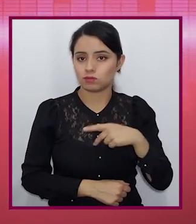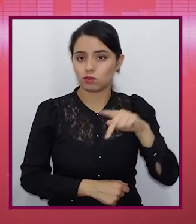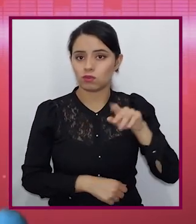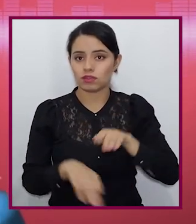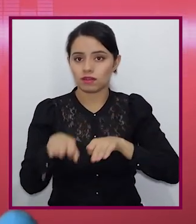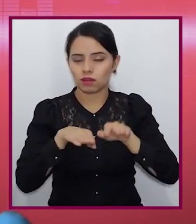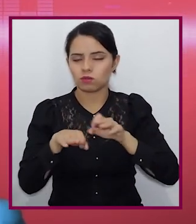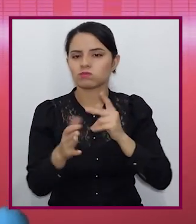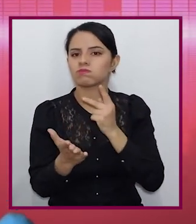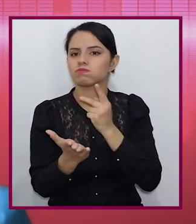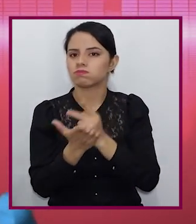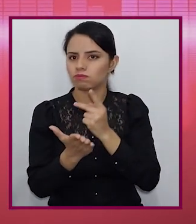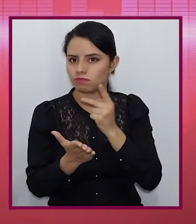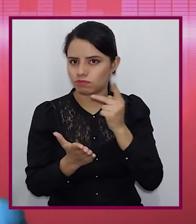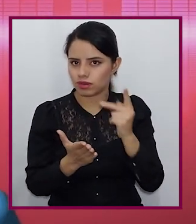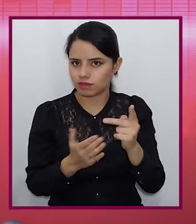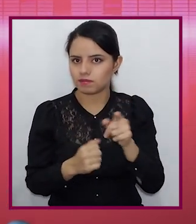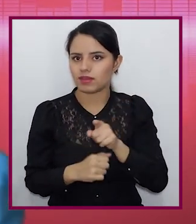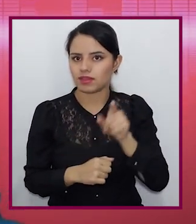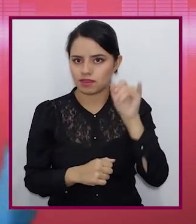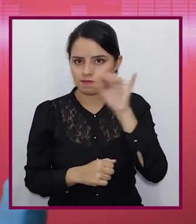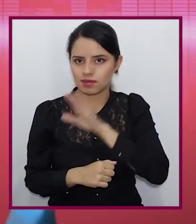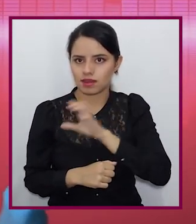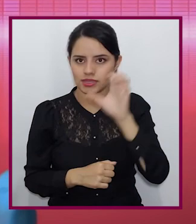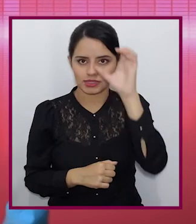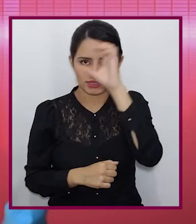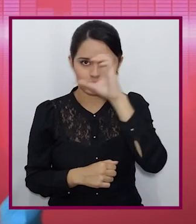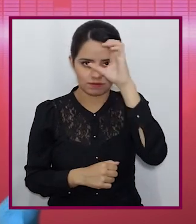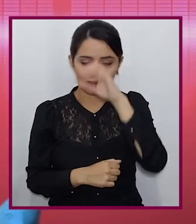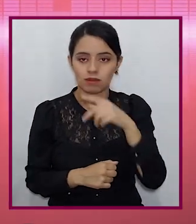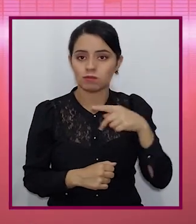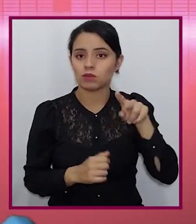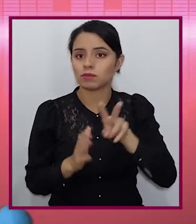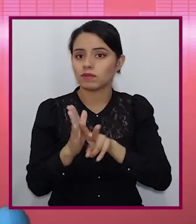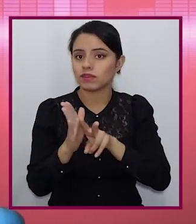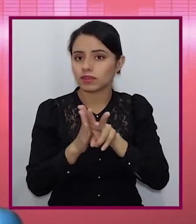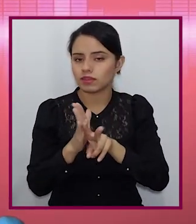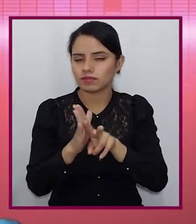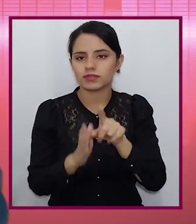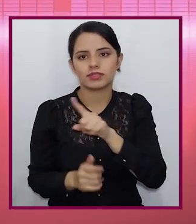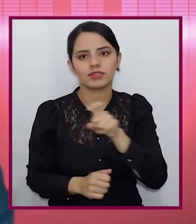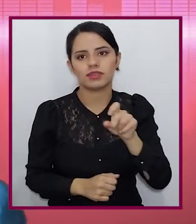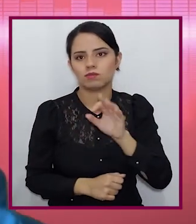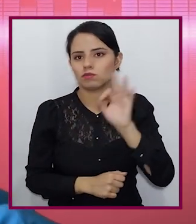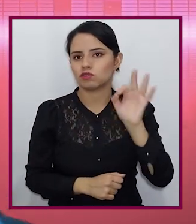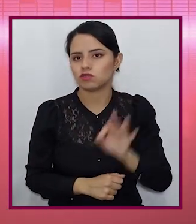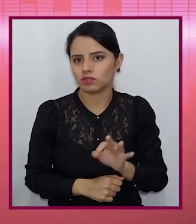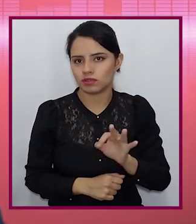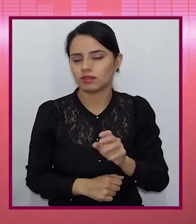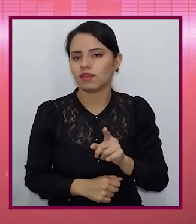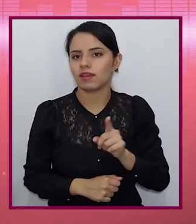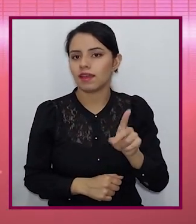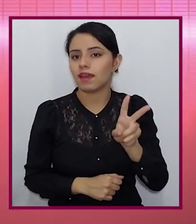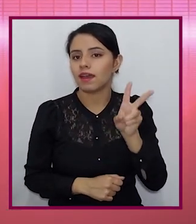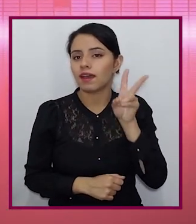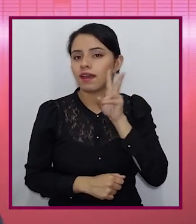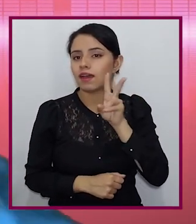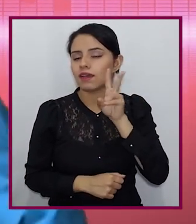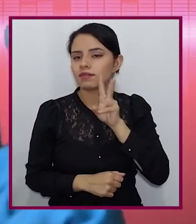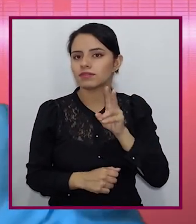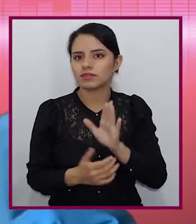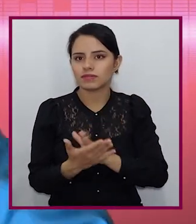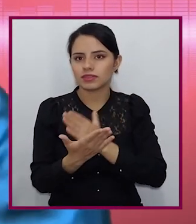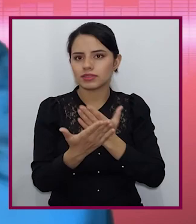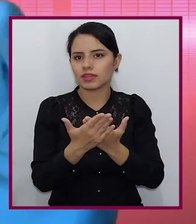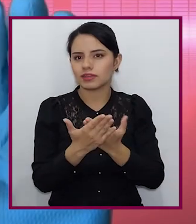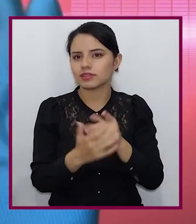trabajo estuvo premiado por la Muestra Nacional de Imágenes Científicas. Sus videos son 100% experimentales